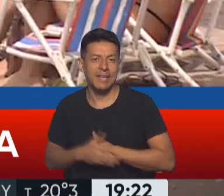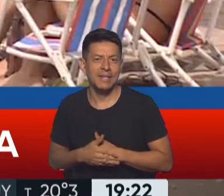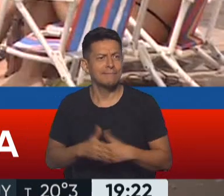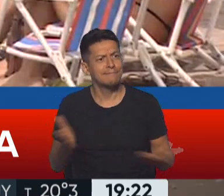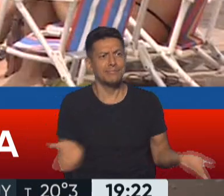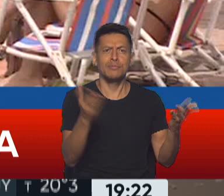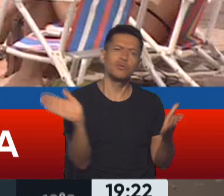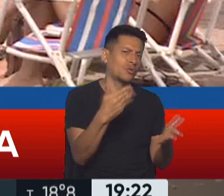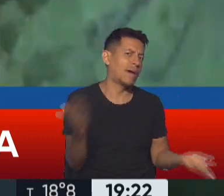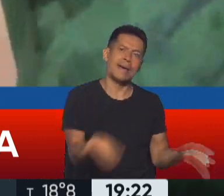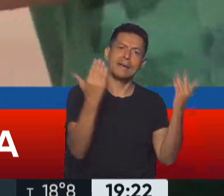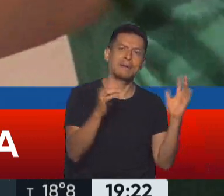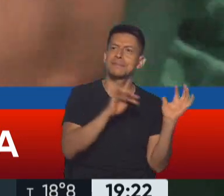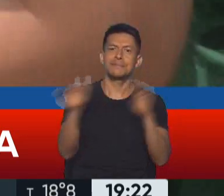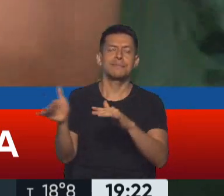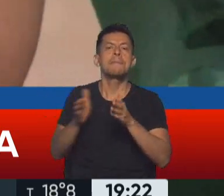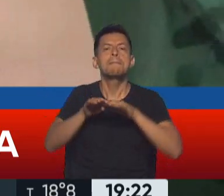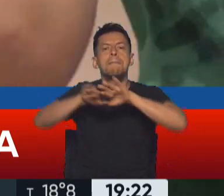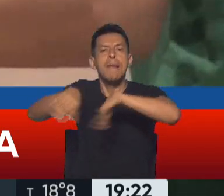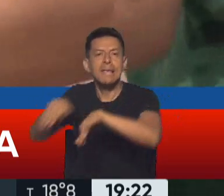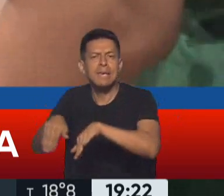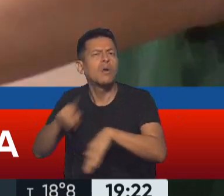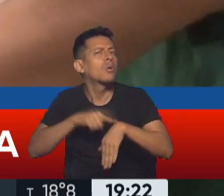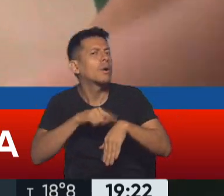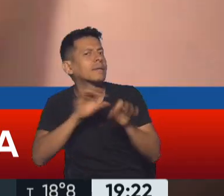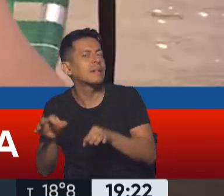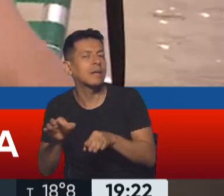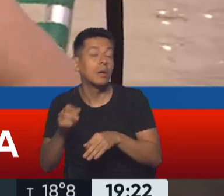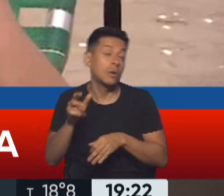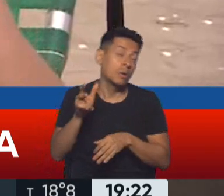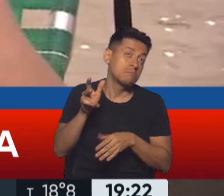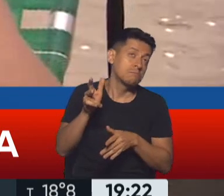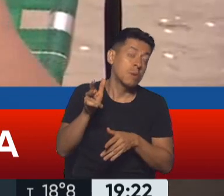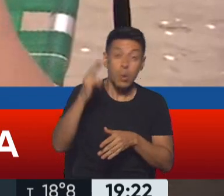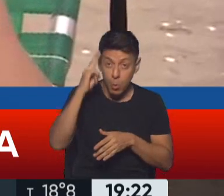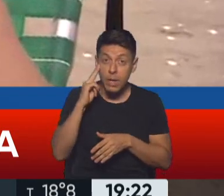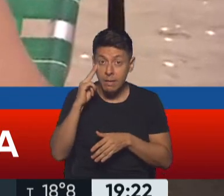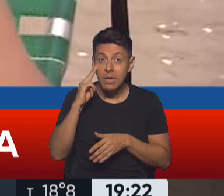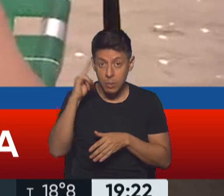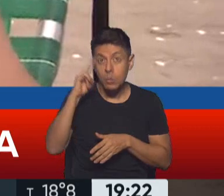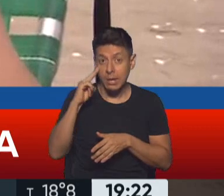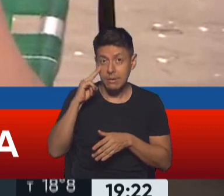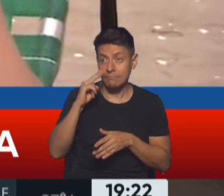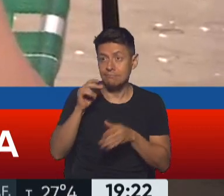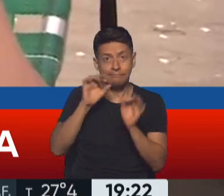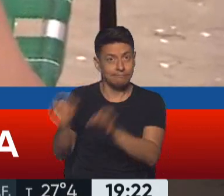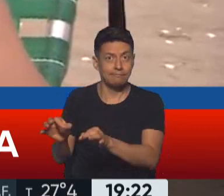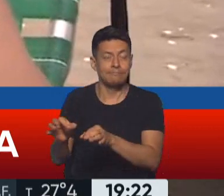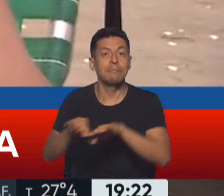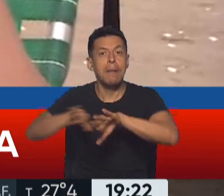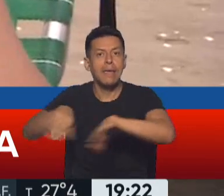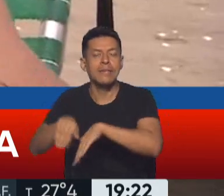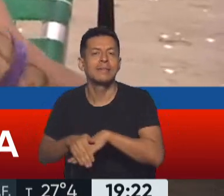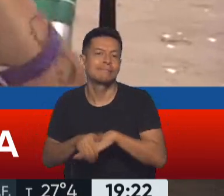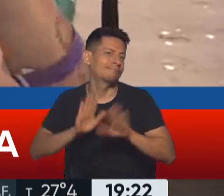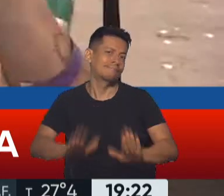con todo el mundo. Ya llegaron a la playa. Y 8:30, 9:45, no, a las 9, sí, más o menos, a las 9 más o menos. Y acá no se van